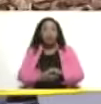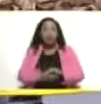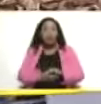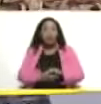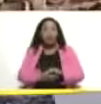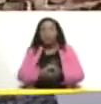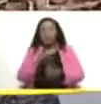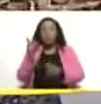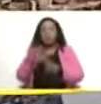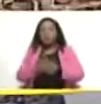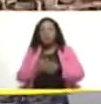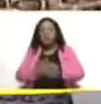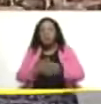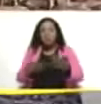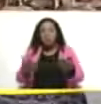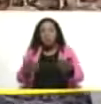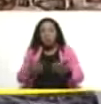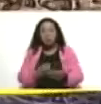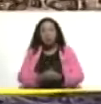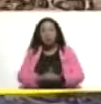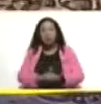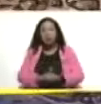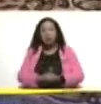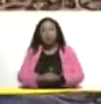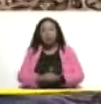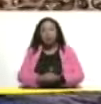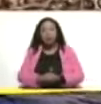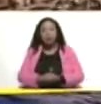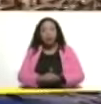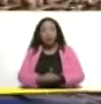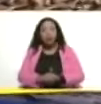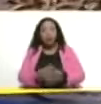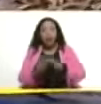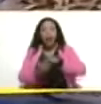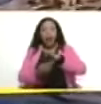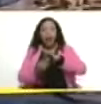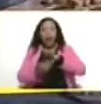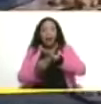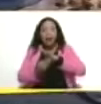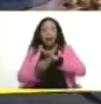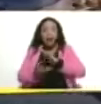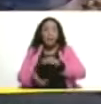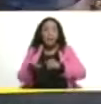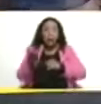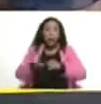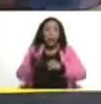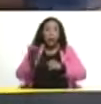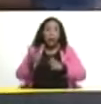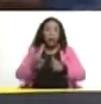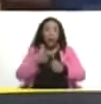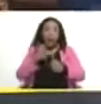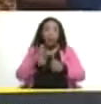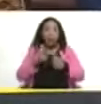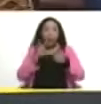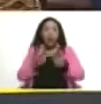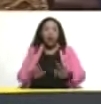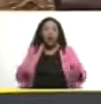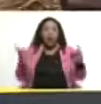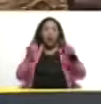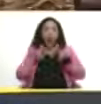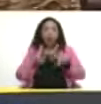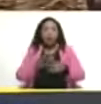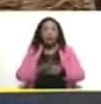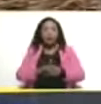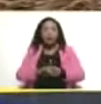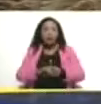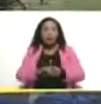es la estructura fundamental de los principios, los valores y